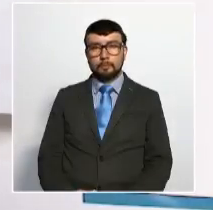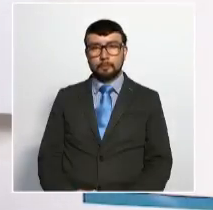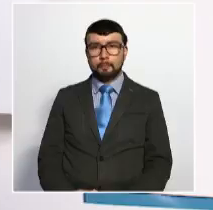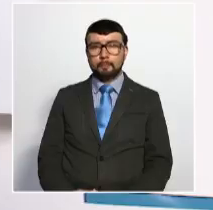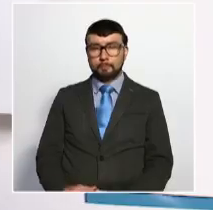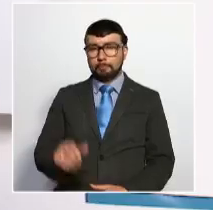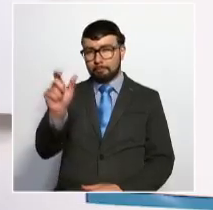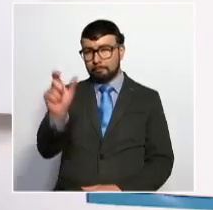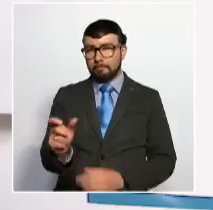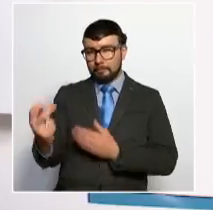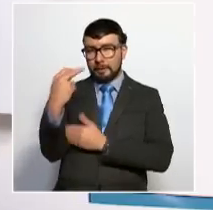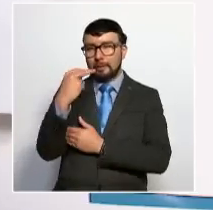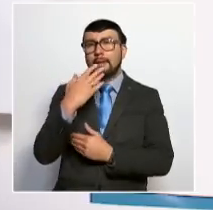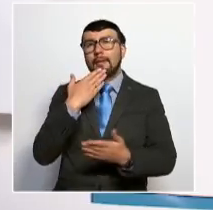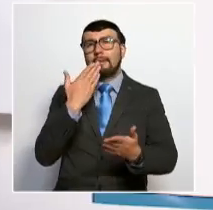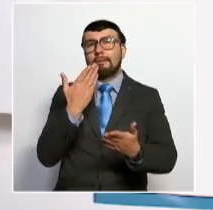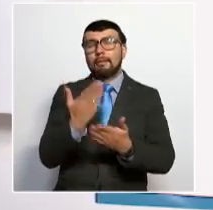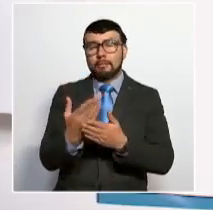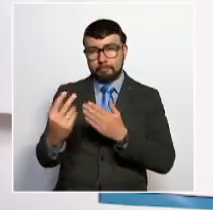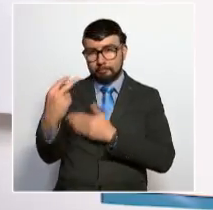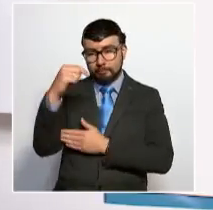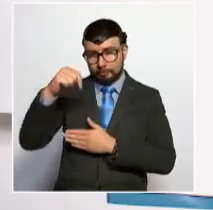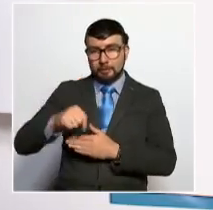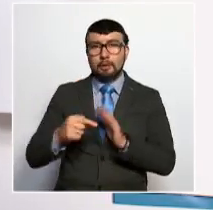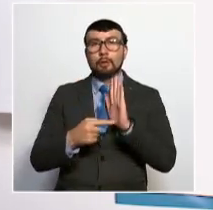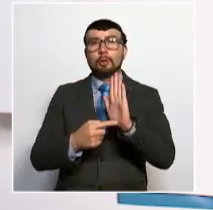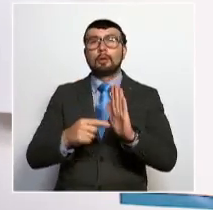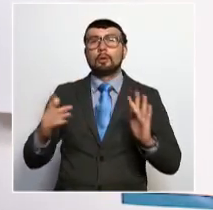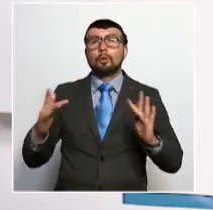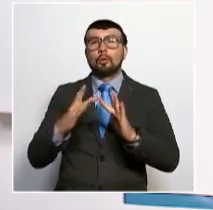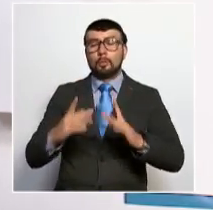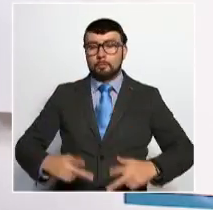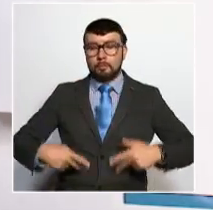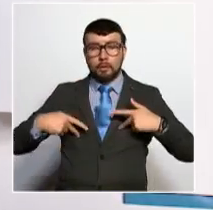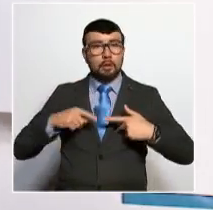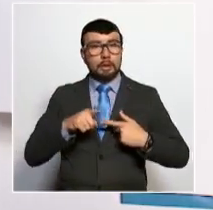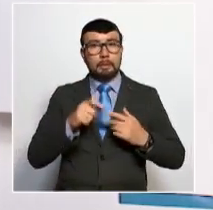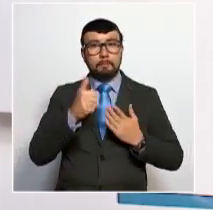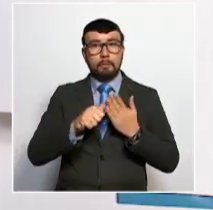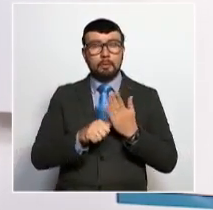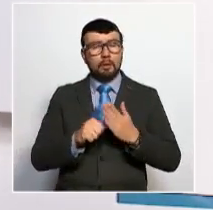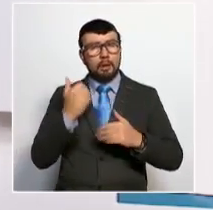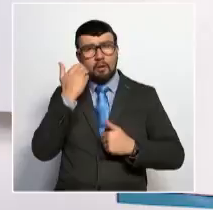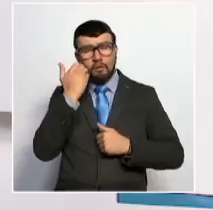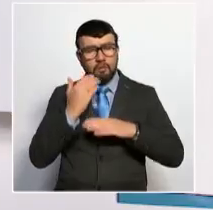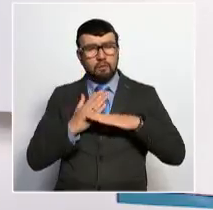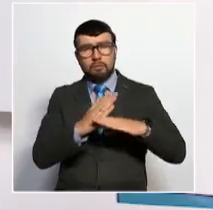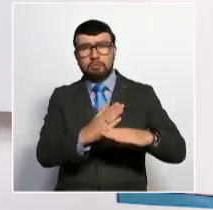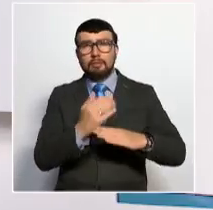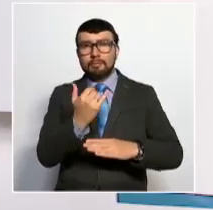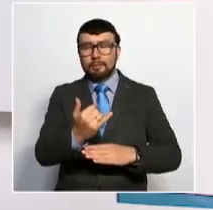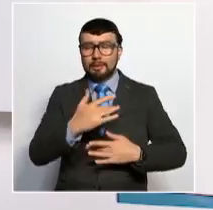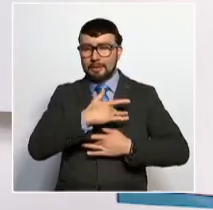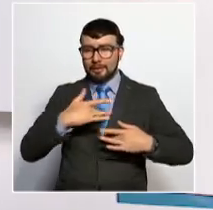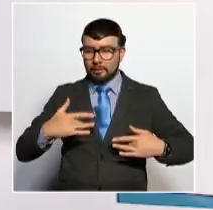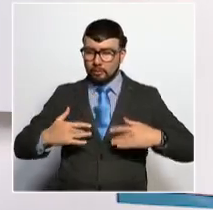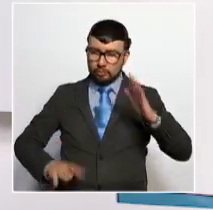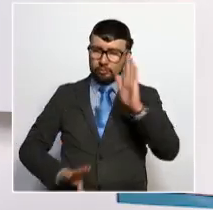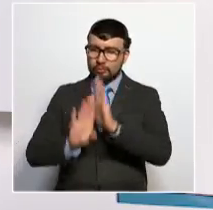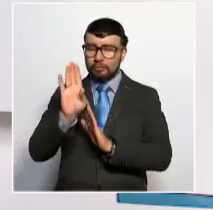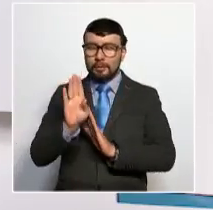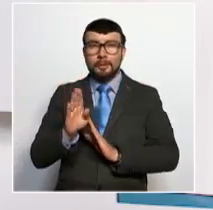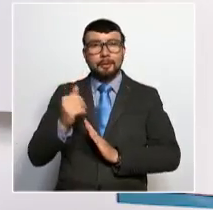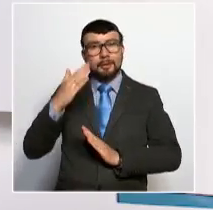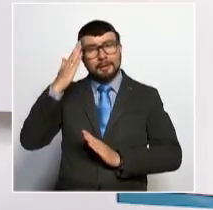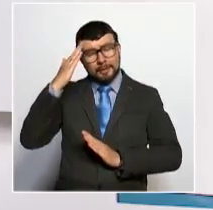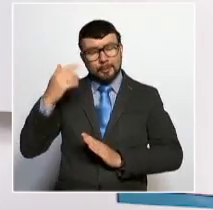Muchas gracias por estar nuevamente con nosotros en una nueva edición de Conexión Vital, un programa de prevención y educación en salud. Ustedes no saben con la alegría